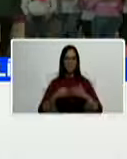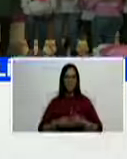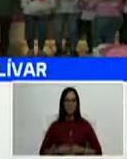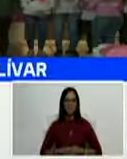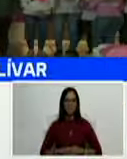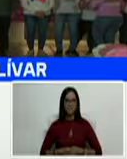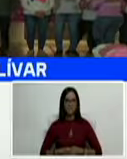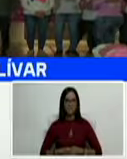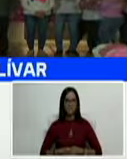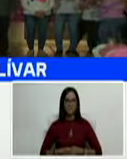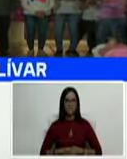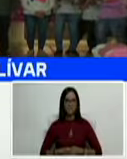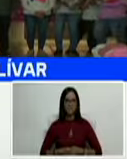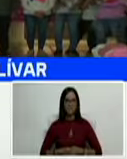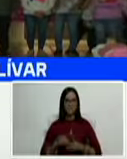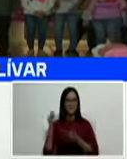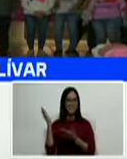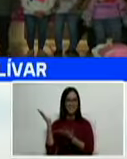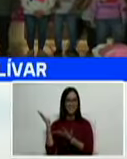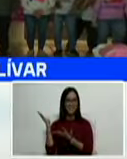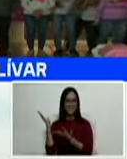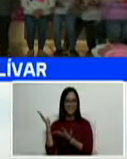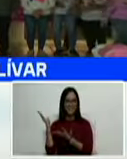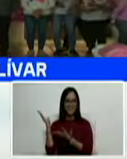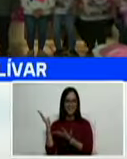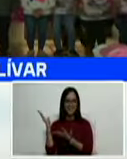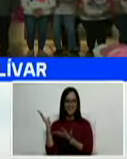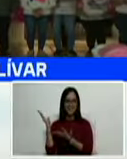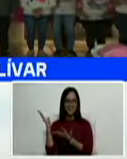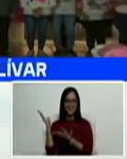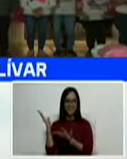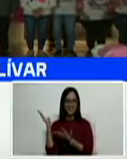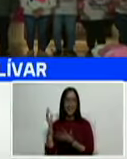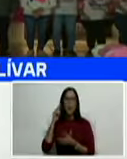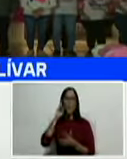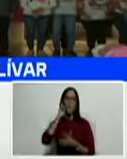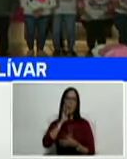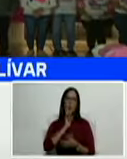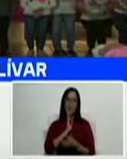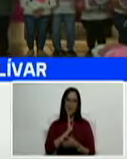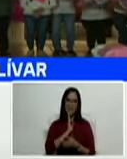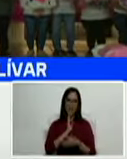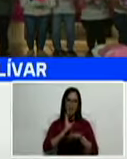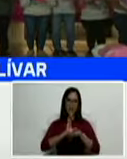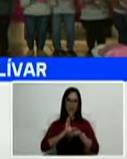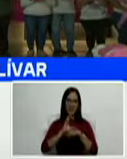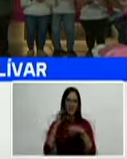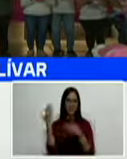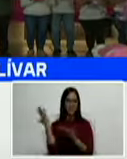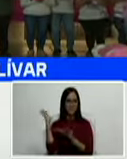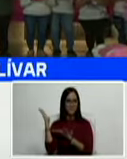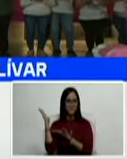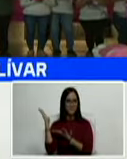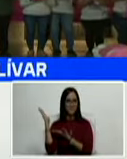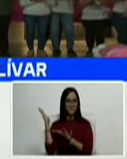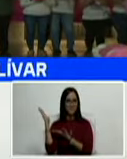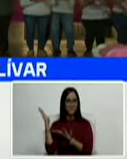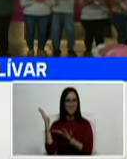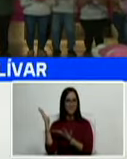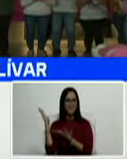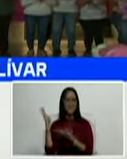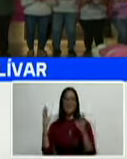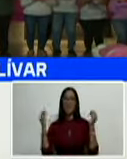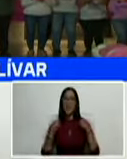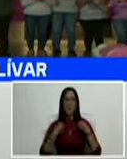Las Guaras, Las Guaras. Con el Estado Bolívar allá en nuestra Guayana. ¡Que viva